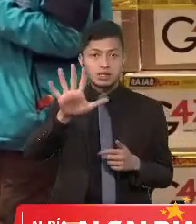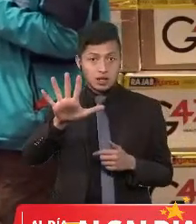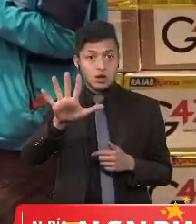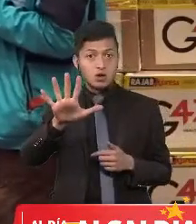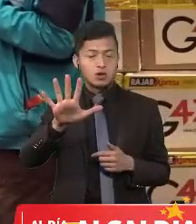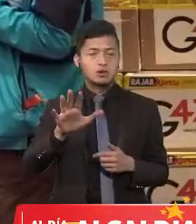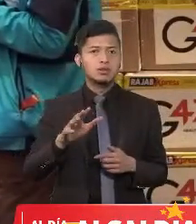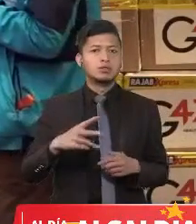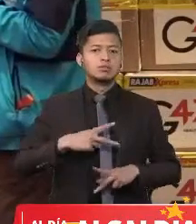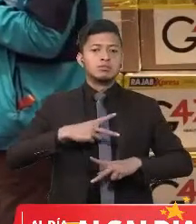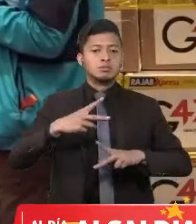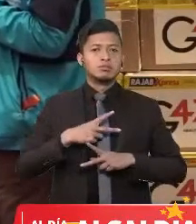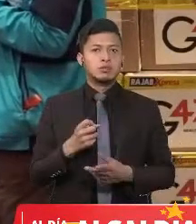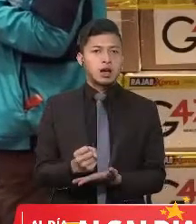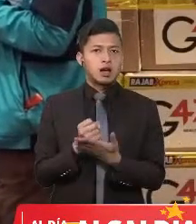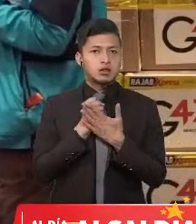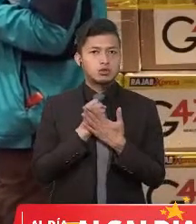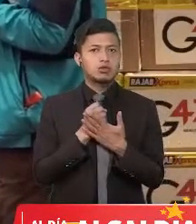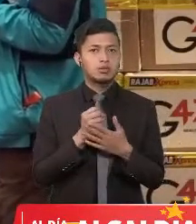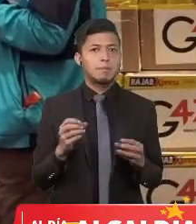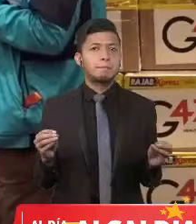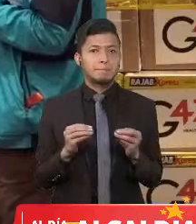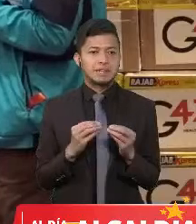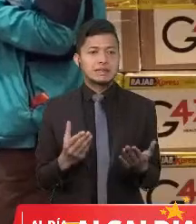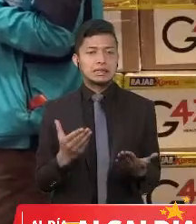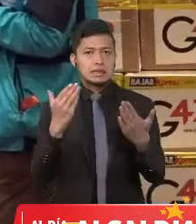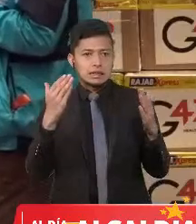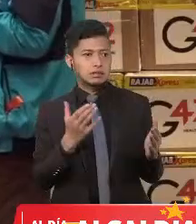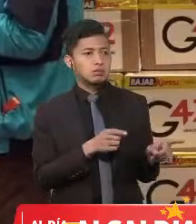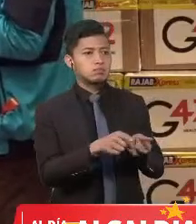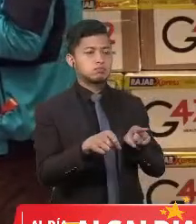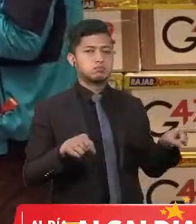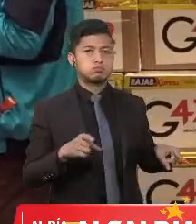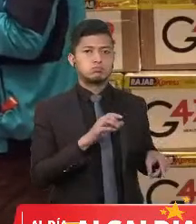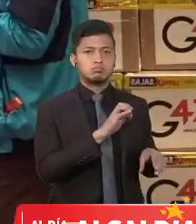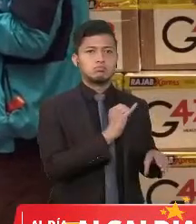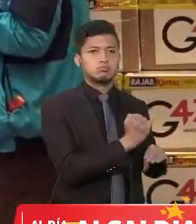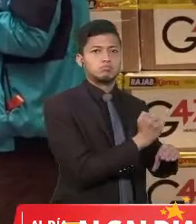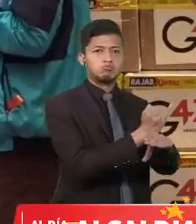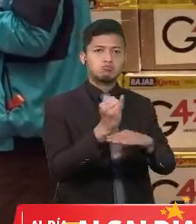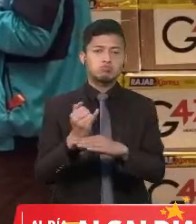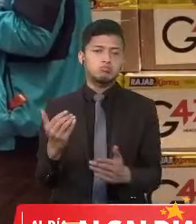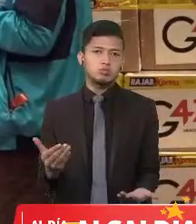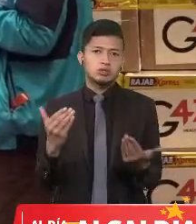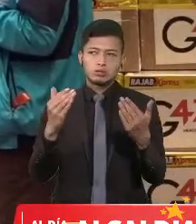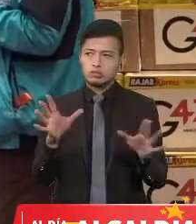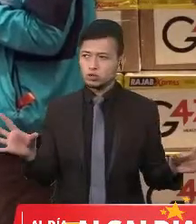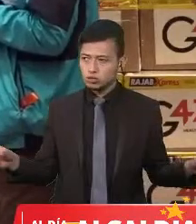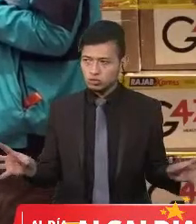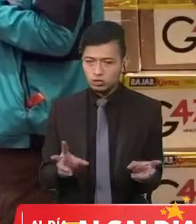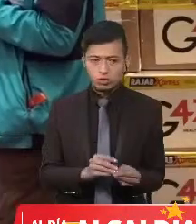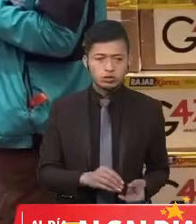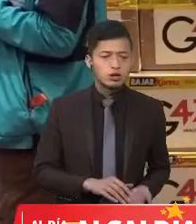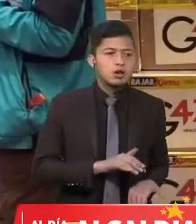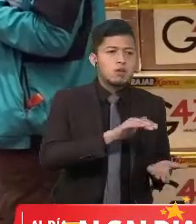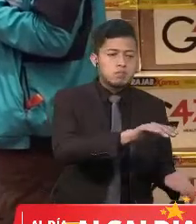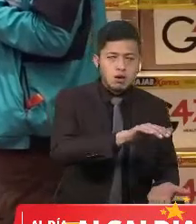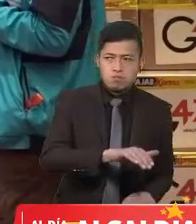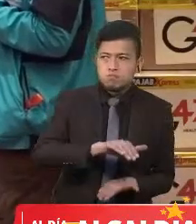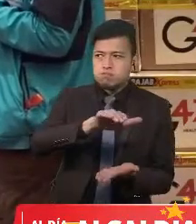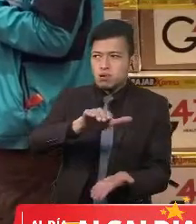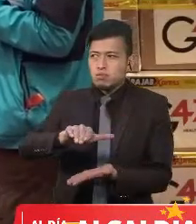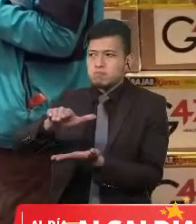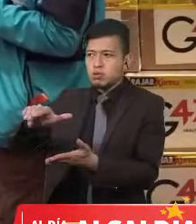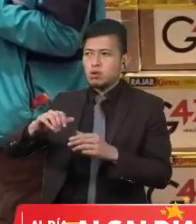y tienen un altísimo consumo en todas estas, en todas nuestras instituciones. Todos estos fueron distribuidos en instituciones públicas